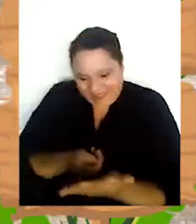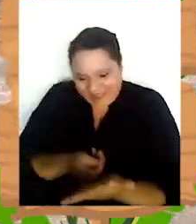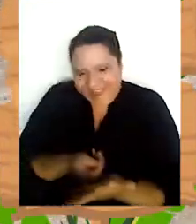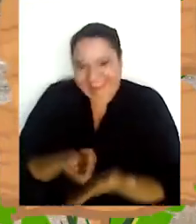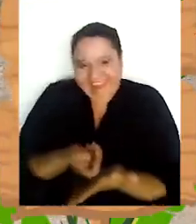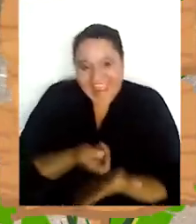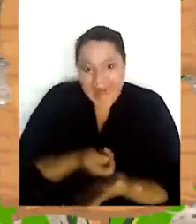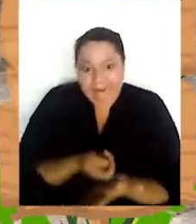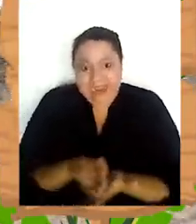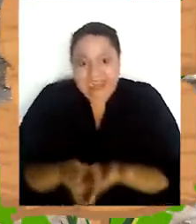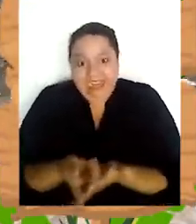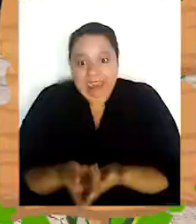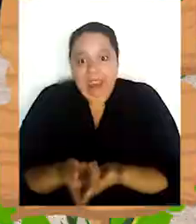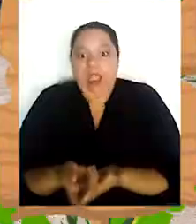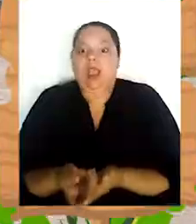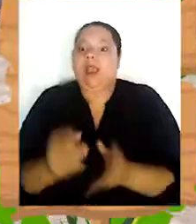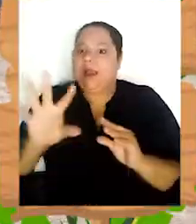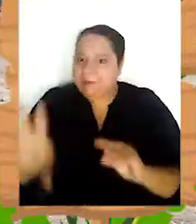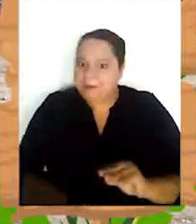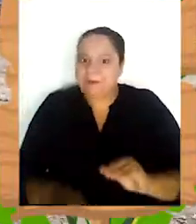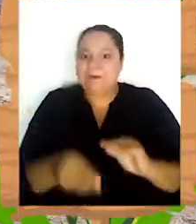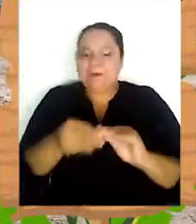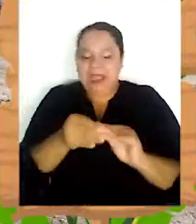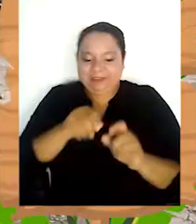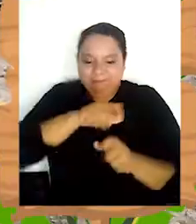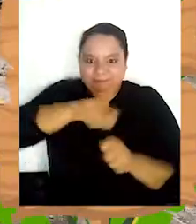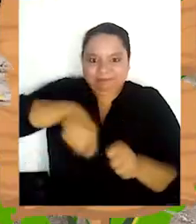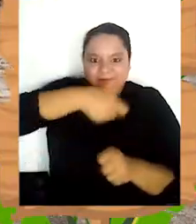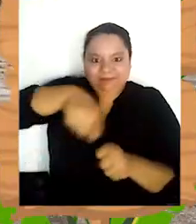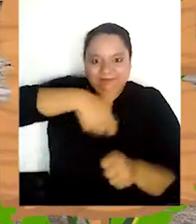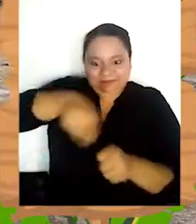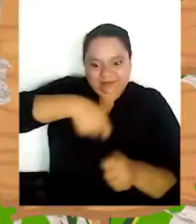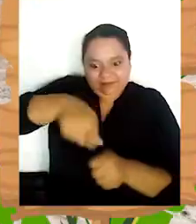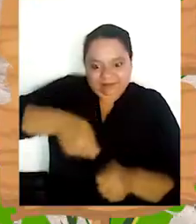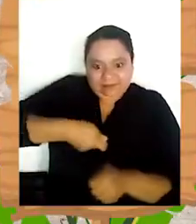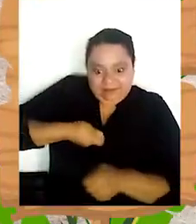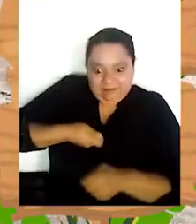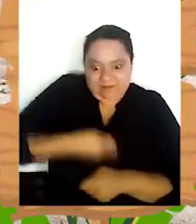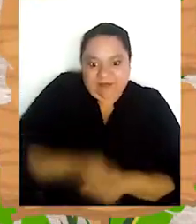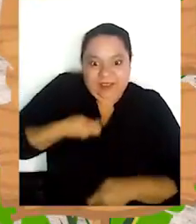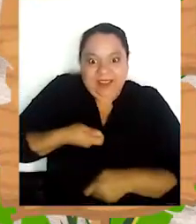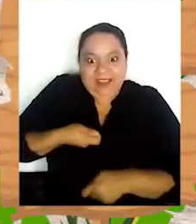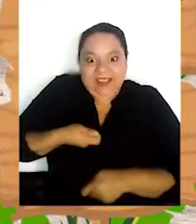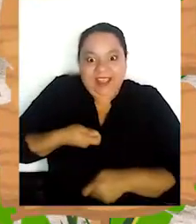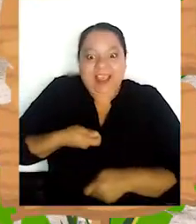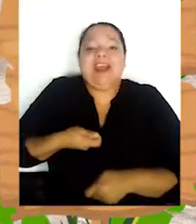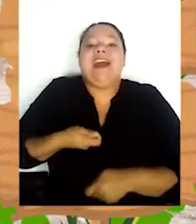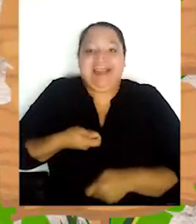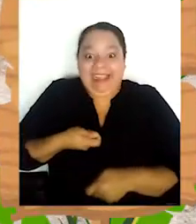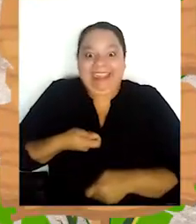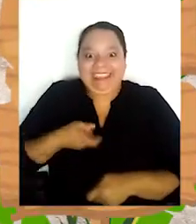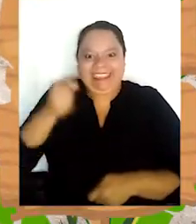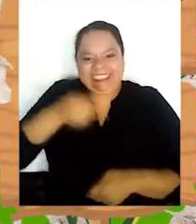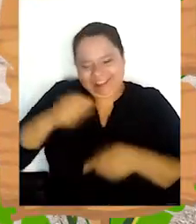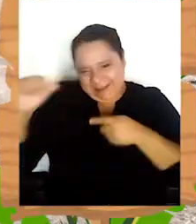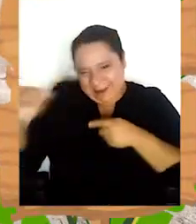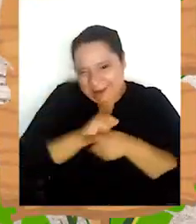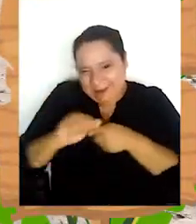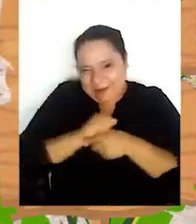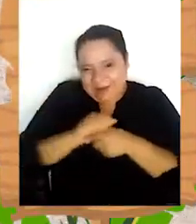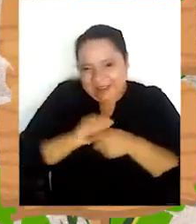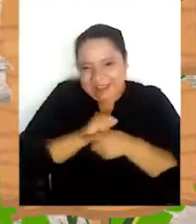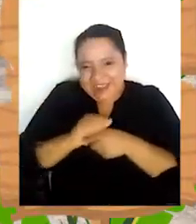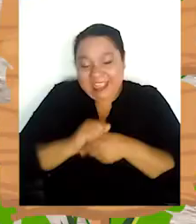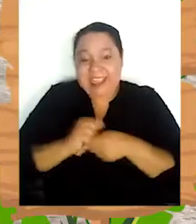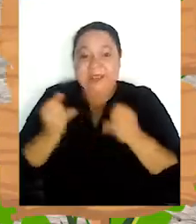no puede faltar es el tronco. Un juego que necesita de mucha práctica, tal como su